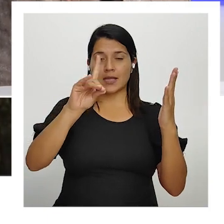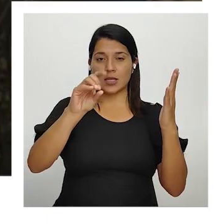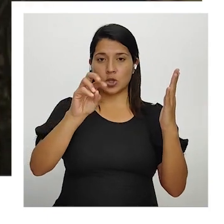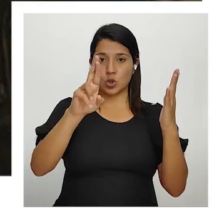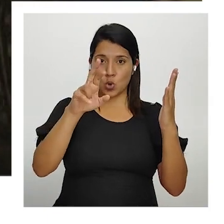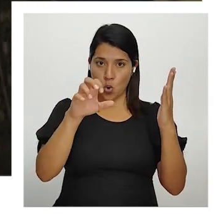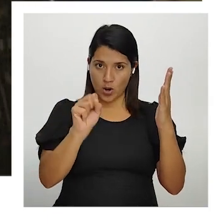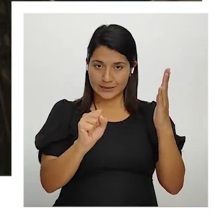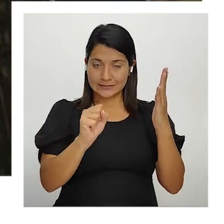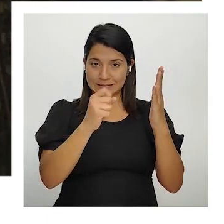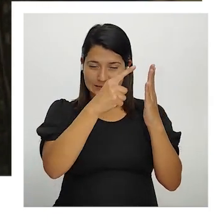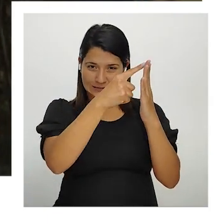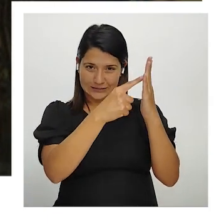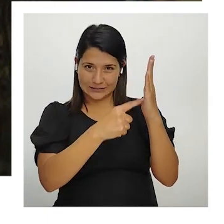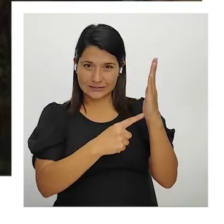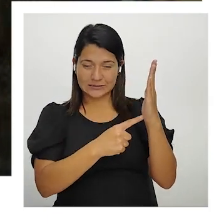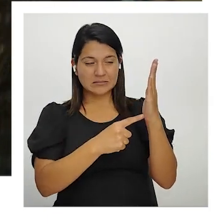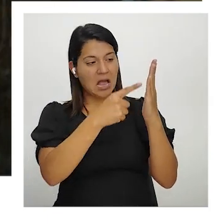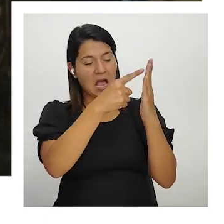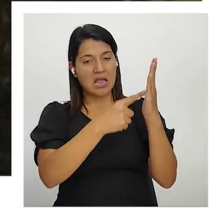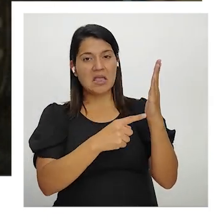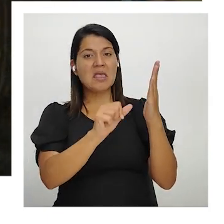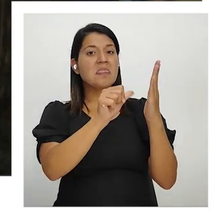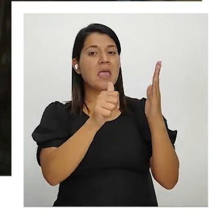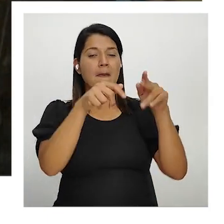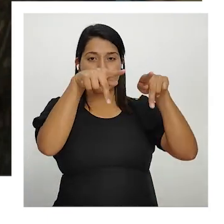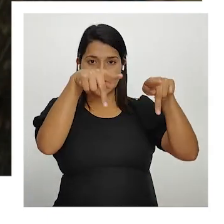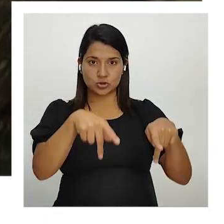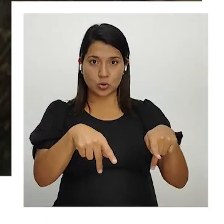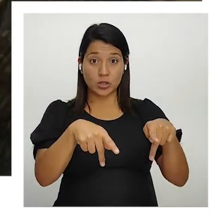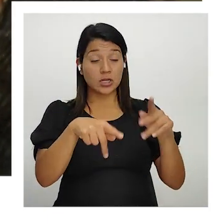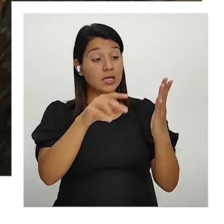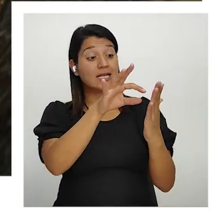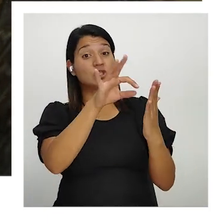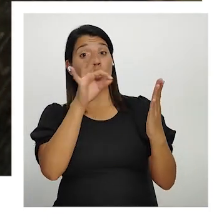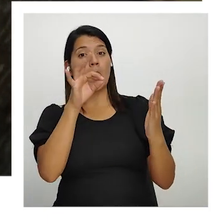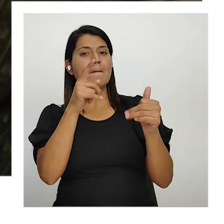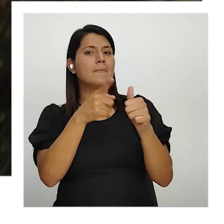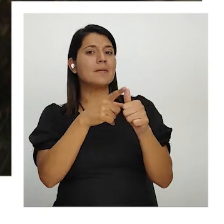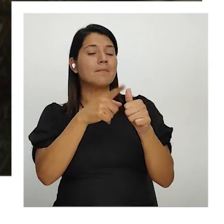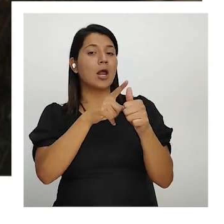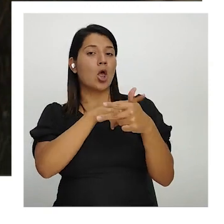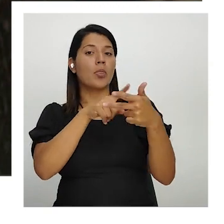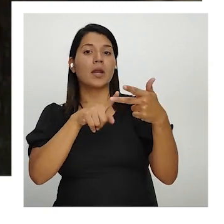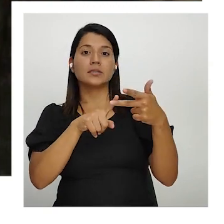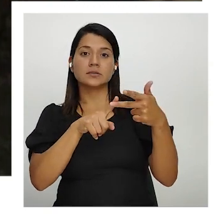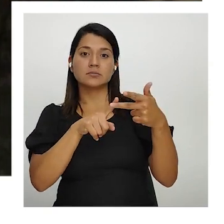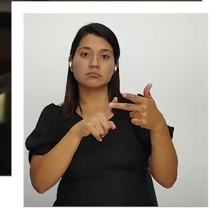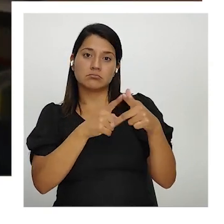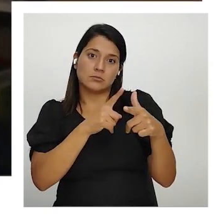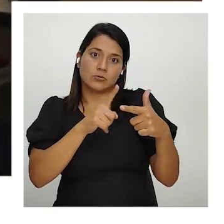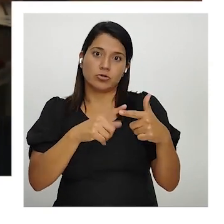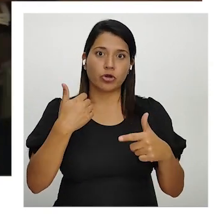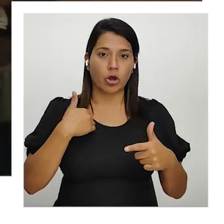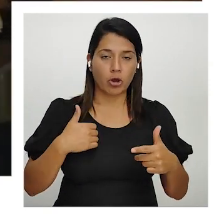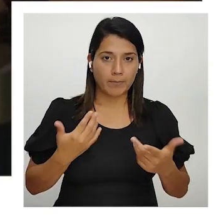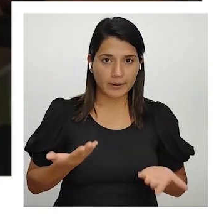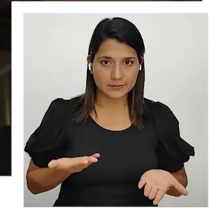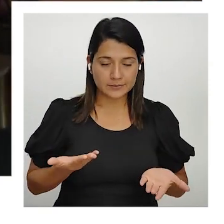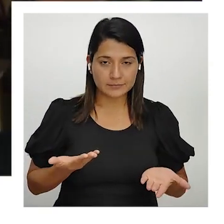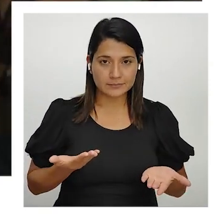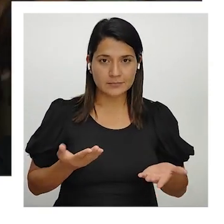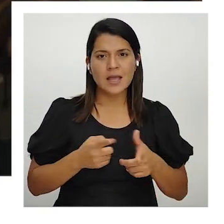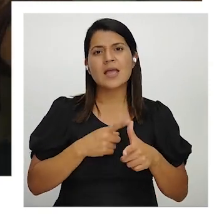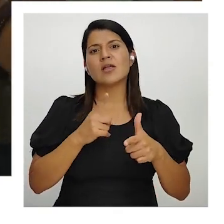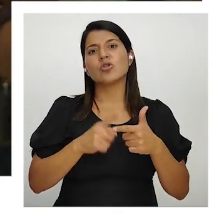de 10 personas, elegía los primeros 3, pues los primeros 3 eran hombres. Y se frustraba